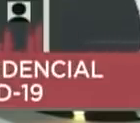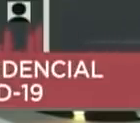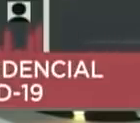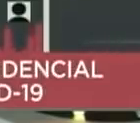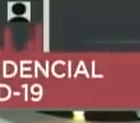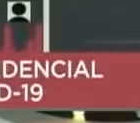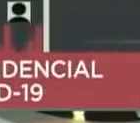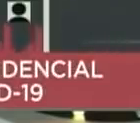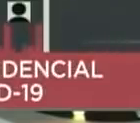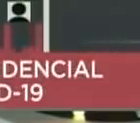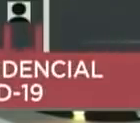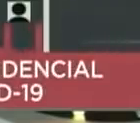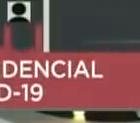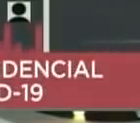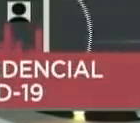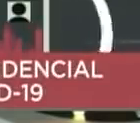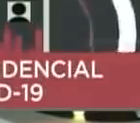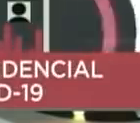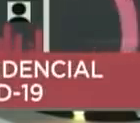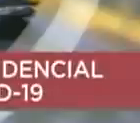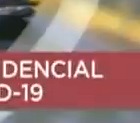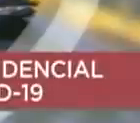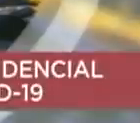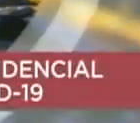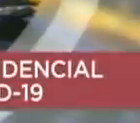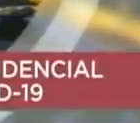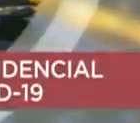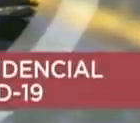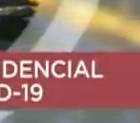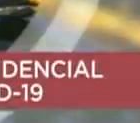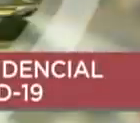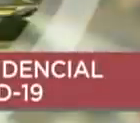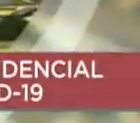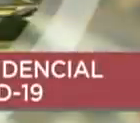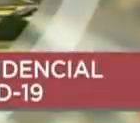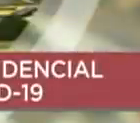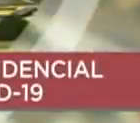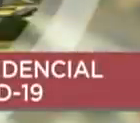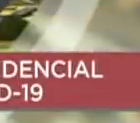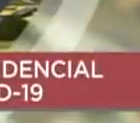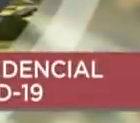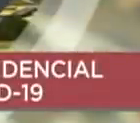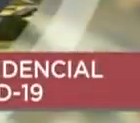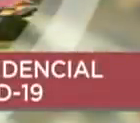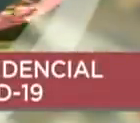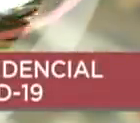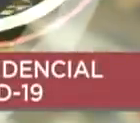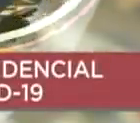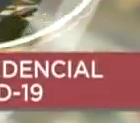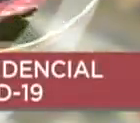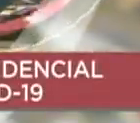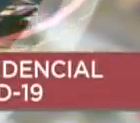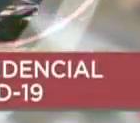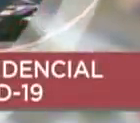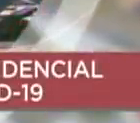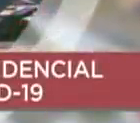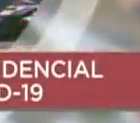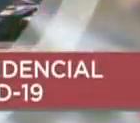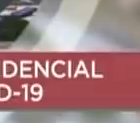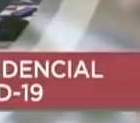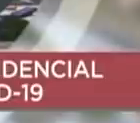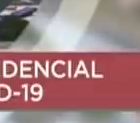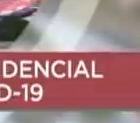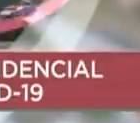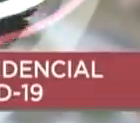distintos gimnasios protocolos especiales que han diseñado para el ingreso de quienes van a hacer ejercicio.